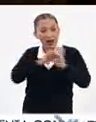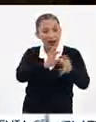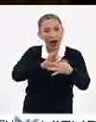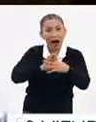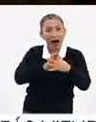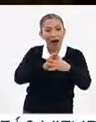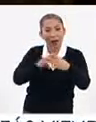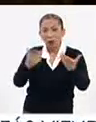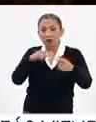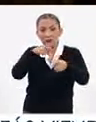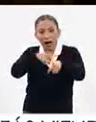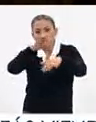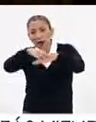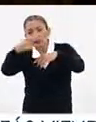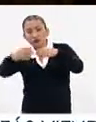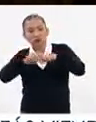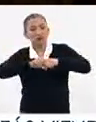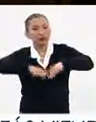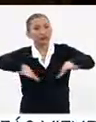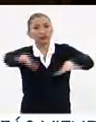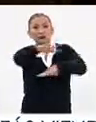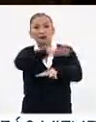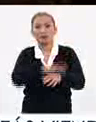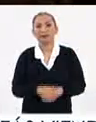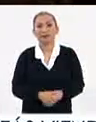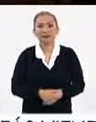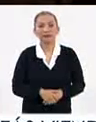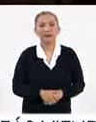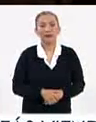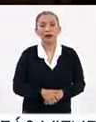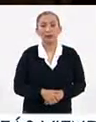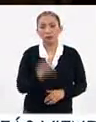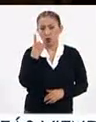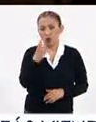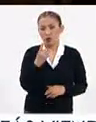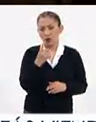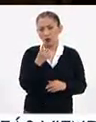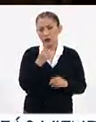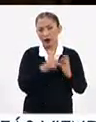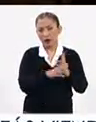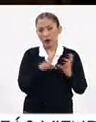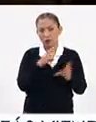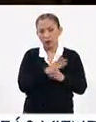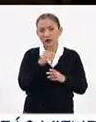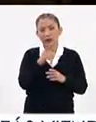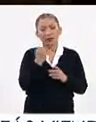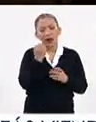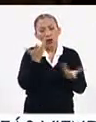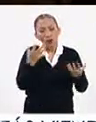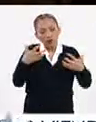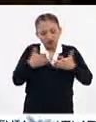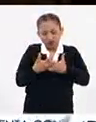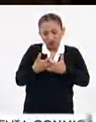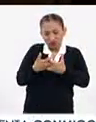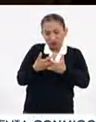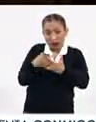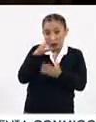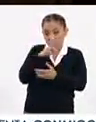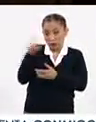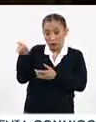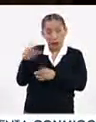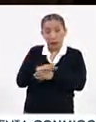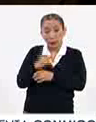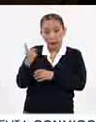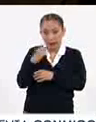casi irrompible entre la gente, ¿no? Sí. Una de las razones de cierta cohesión social en